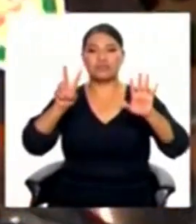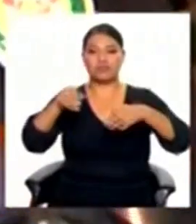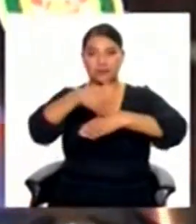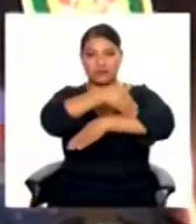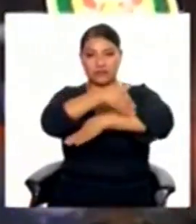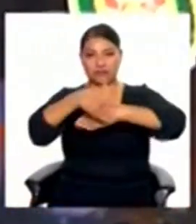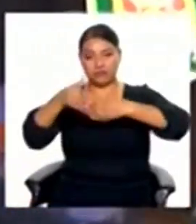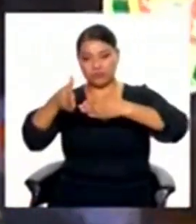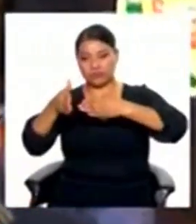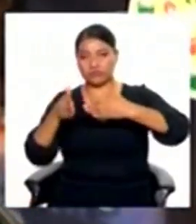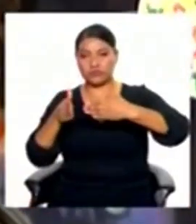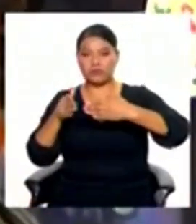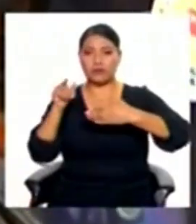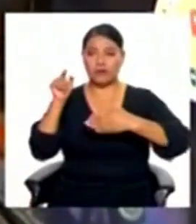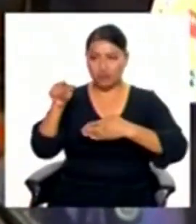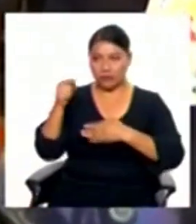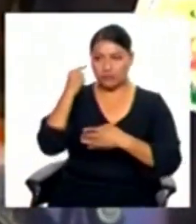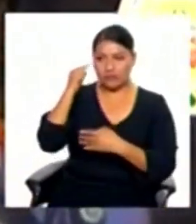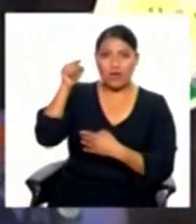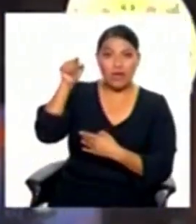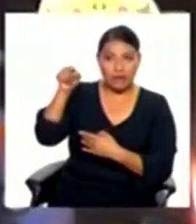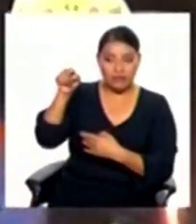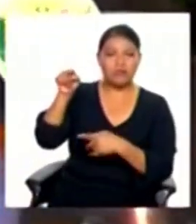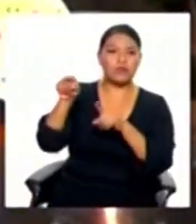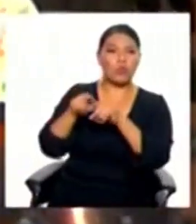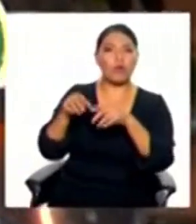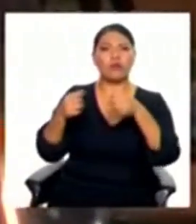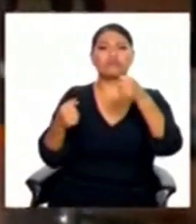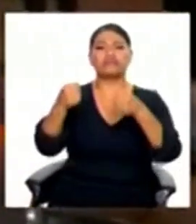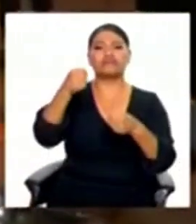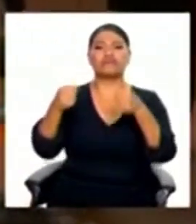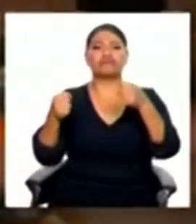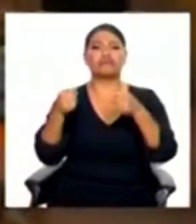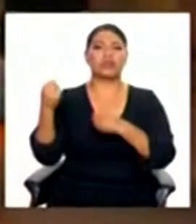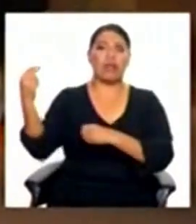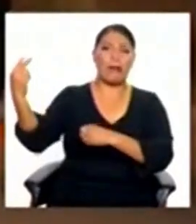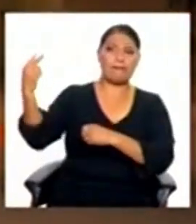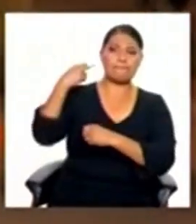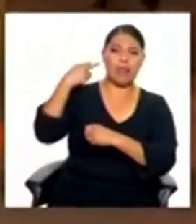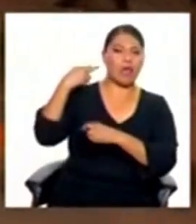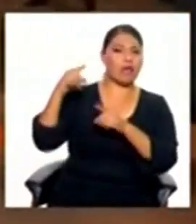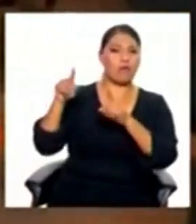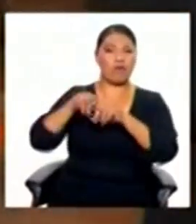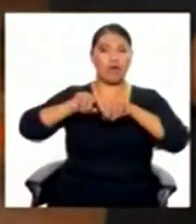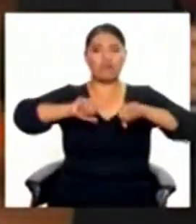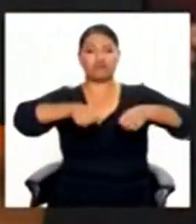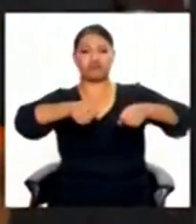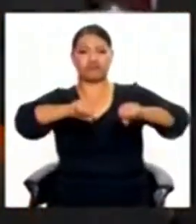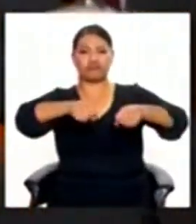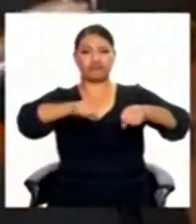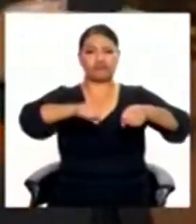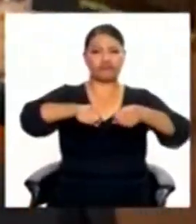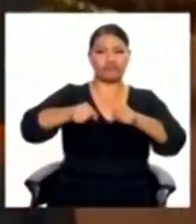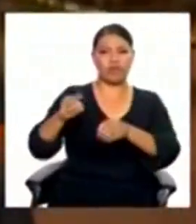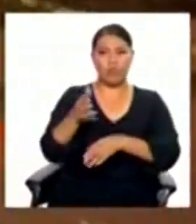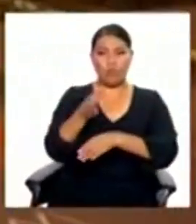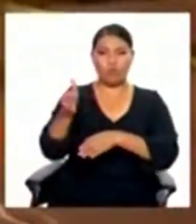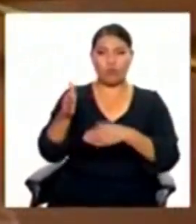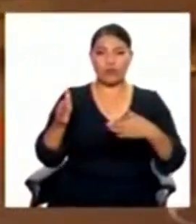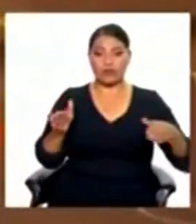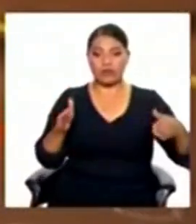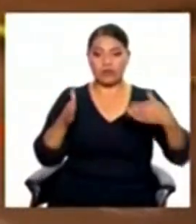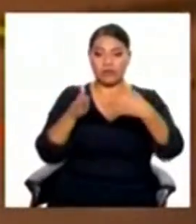un ataque a una persona que se encontraba en un vehículo. También fueron, digamos, personas en moto, lo acribillaron en la